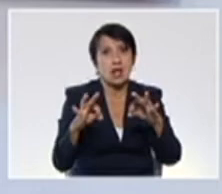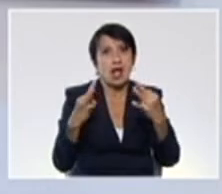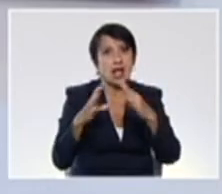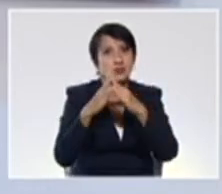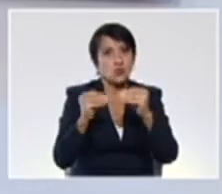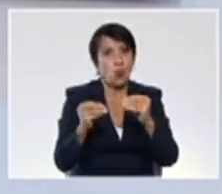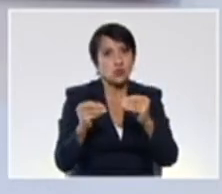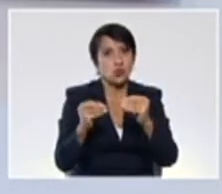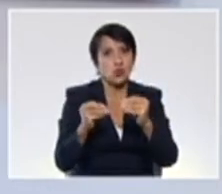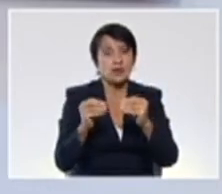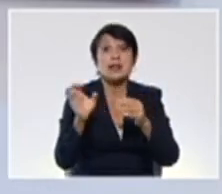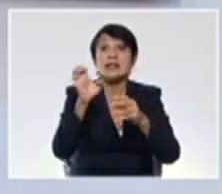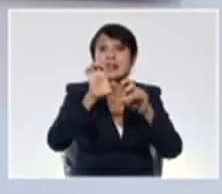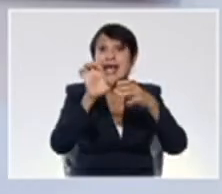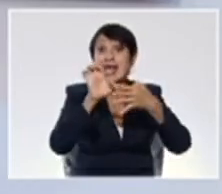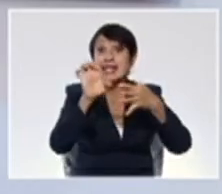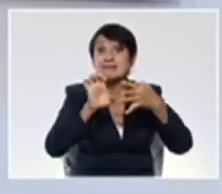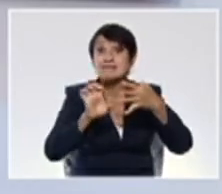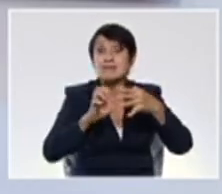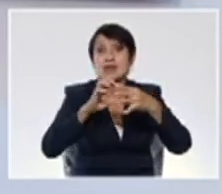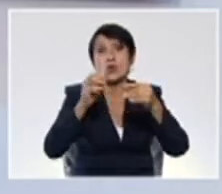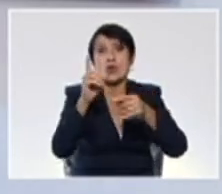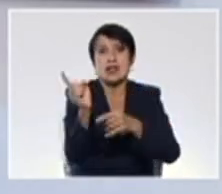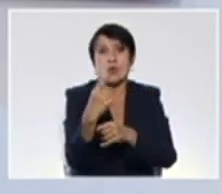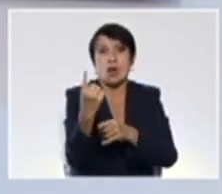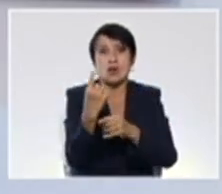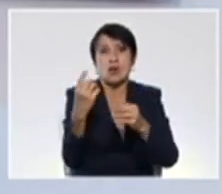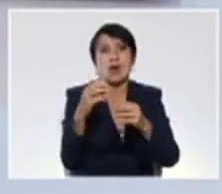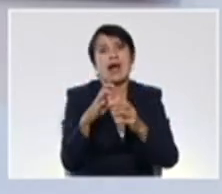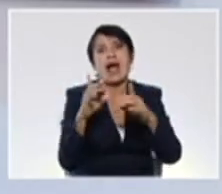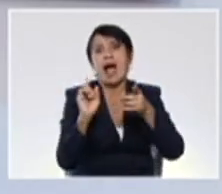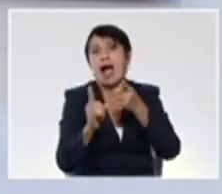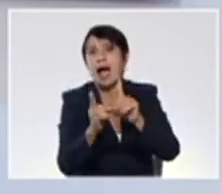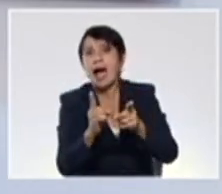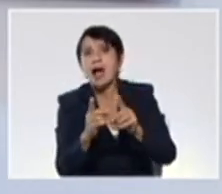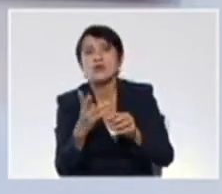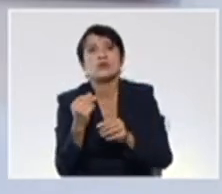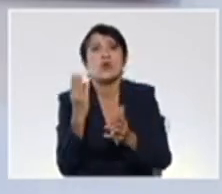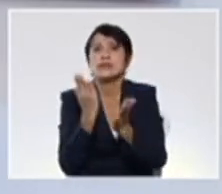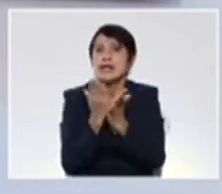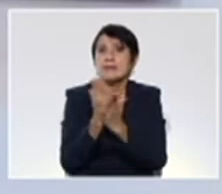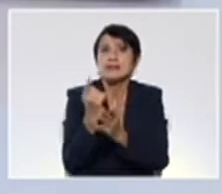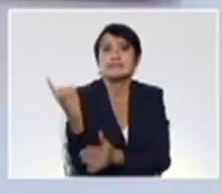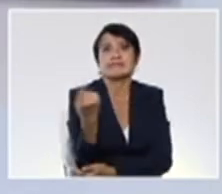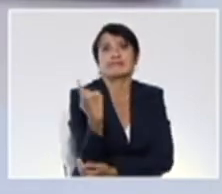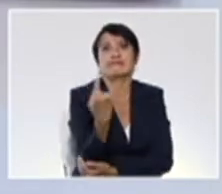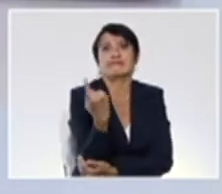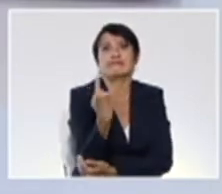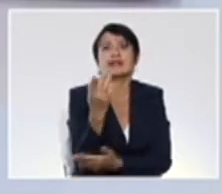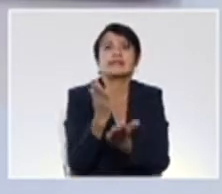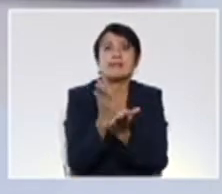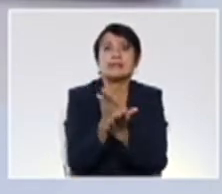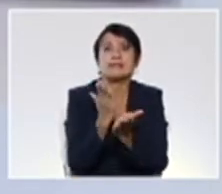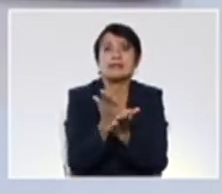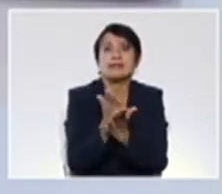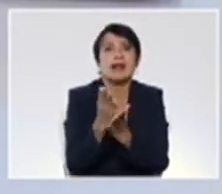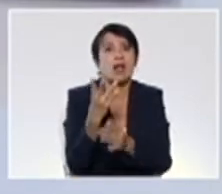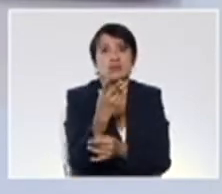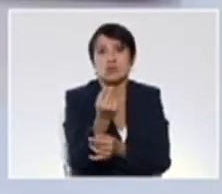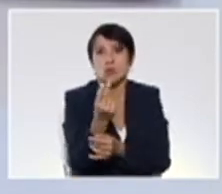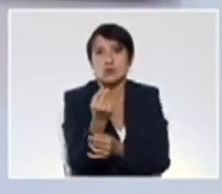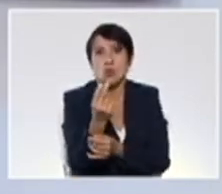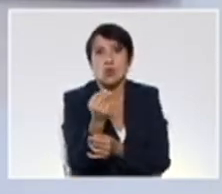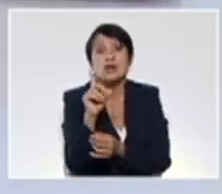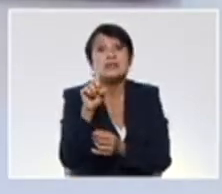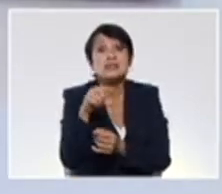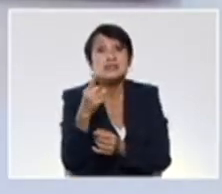de los recursos electrodomésticos que están en casa. No todo el tiempo necesito usar la licuadora y para qué momento o en qué actividad